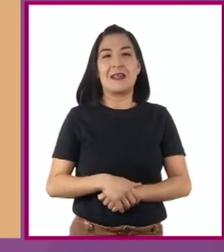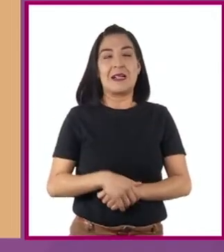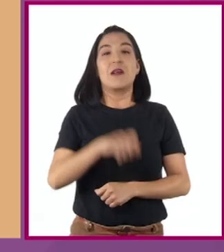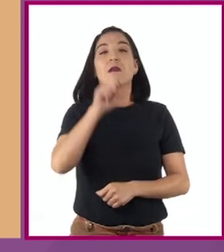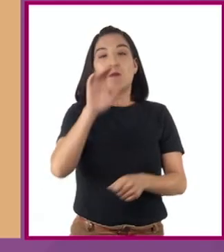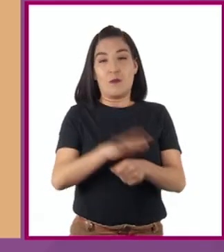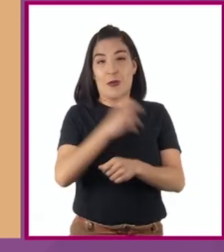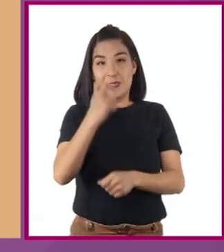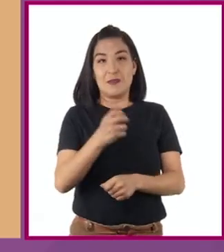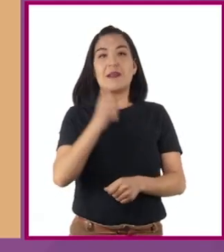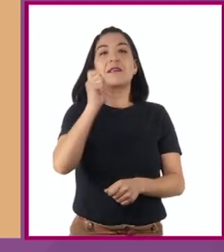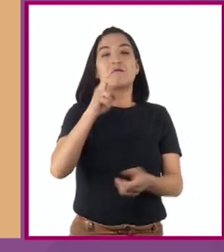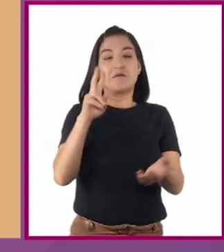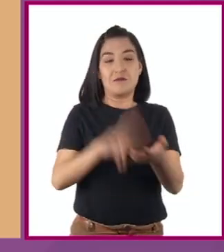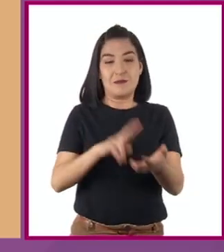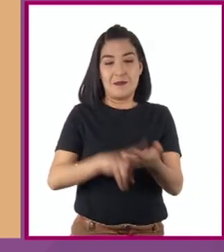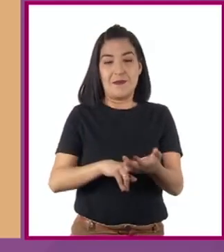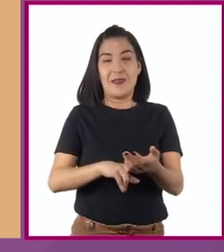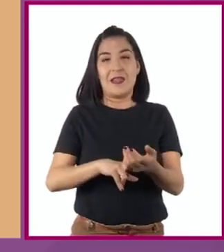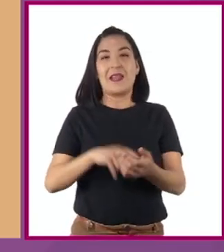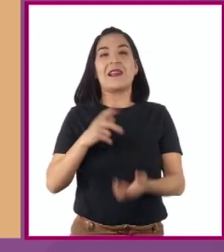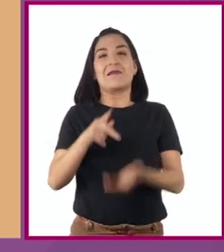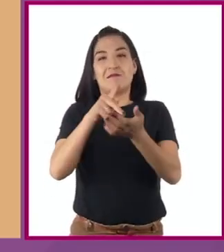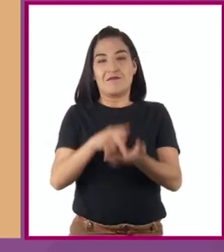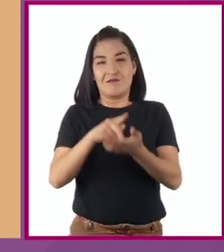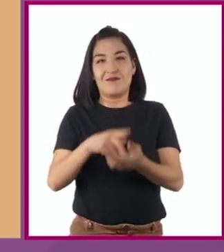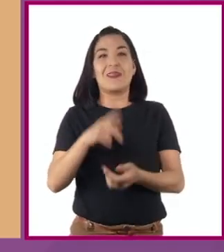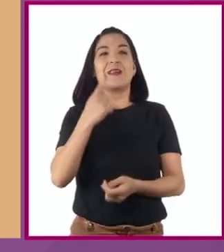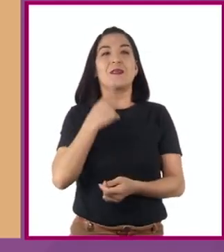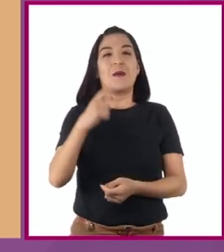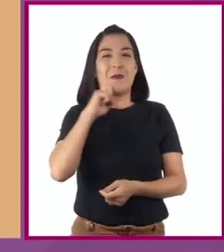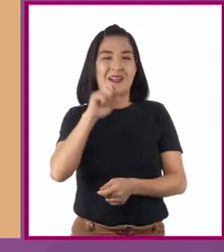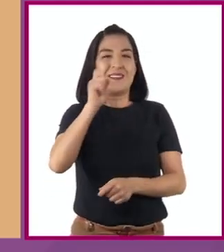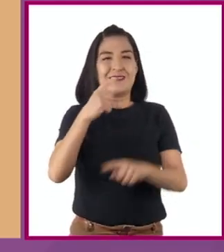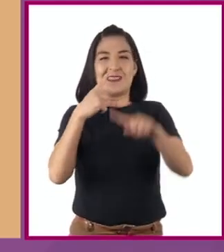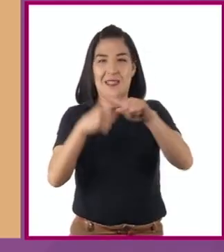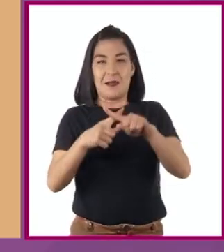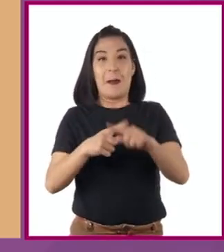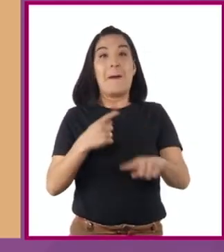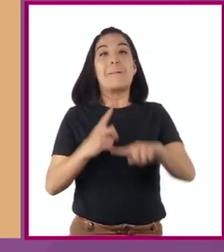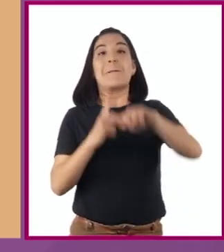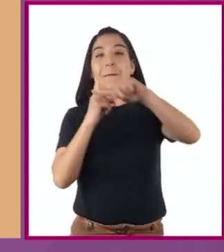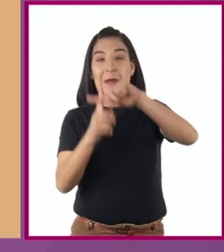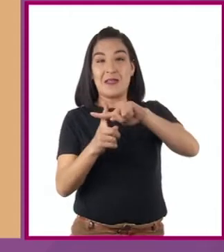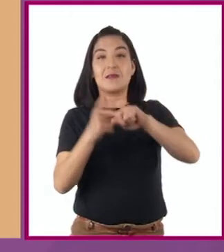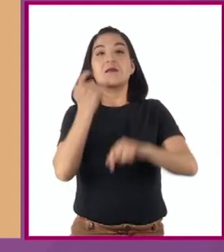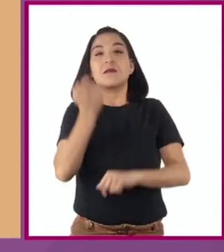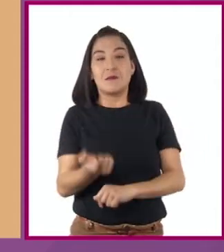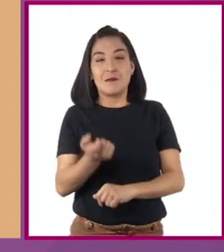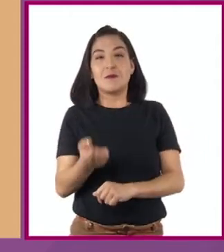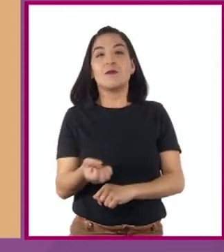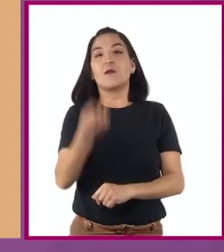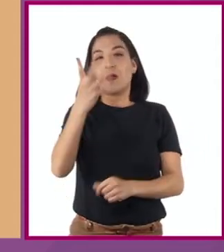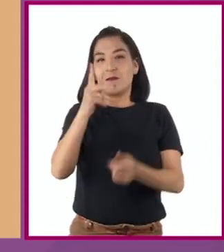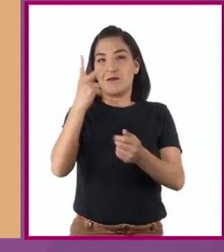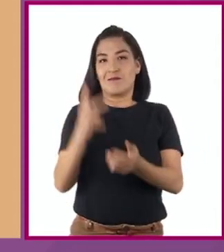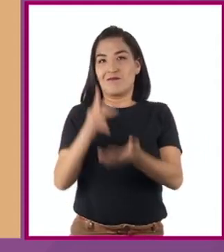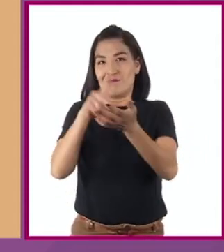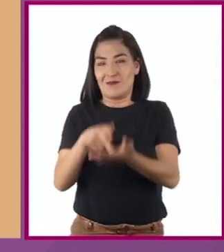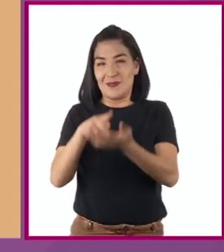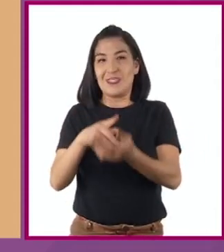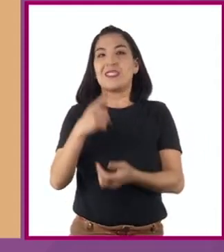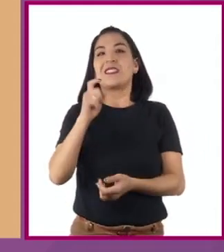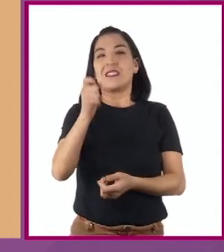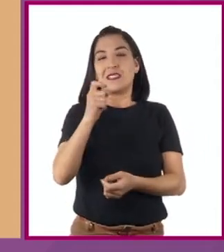el costo del kilogramo de tomate, que es X, más el costo de los 2 kilogramos de cebolla, que